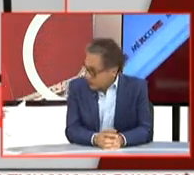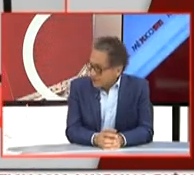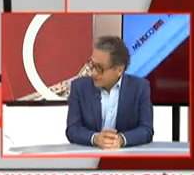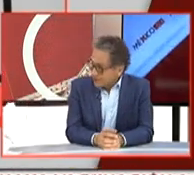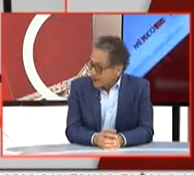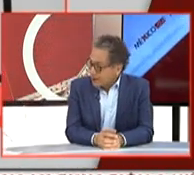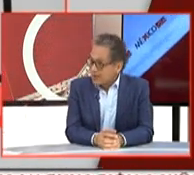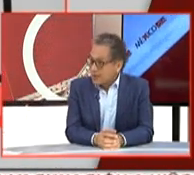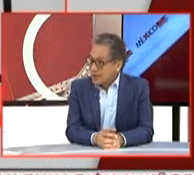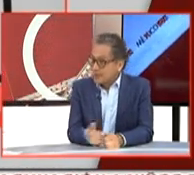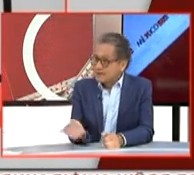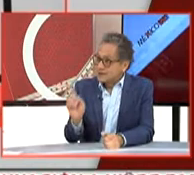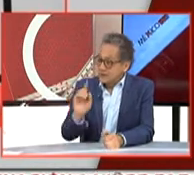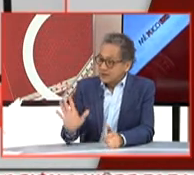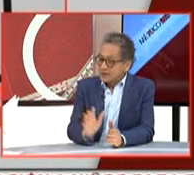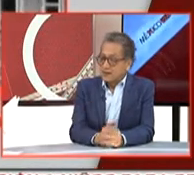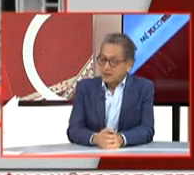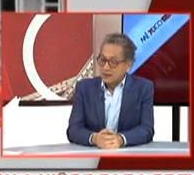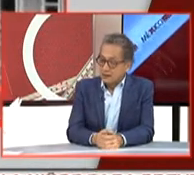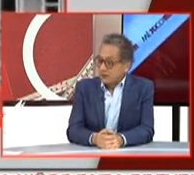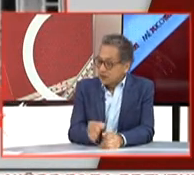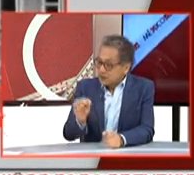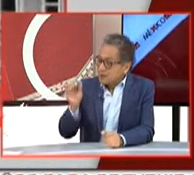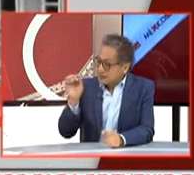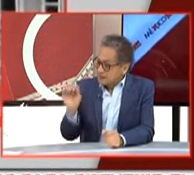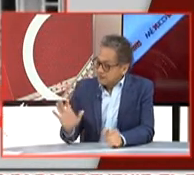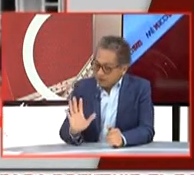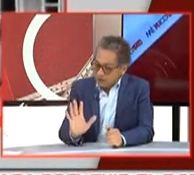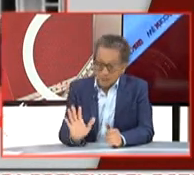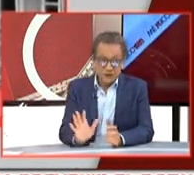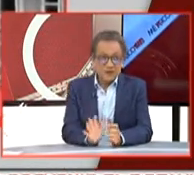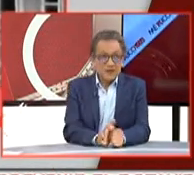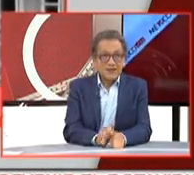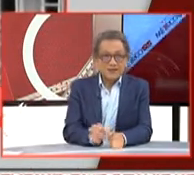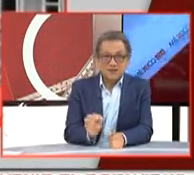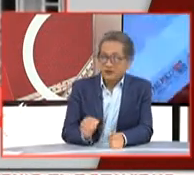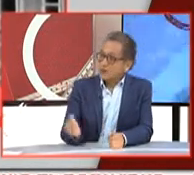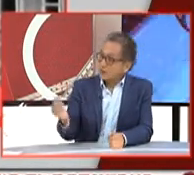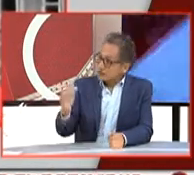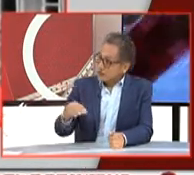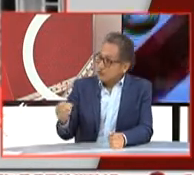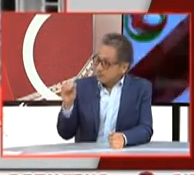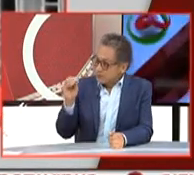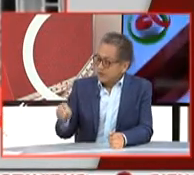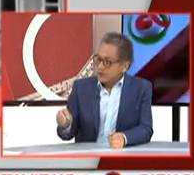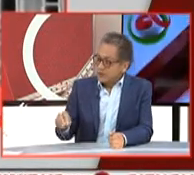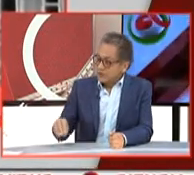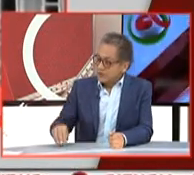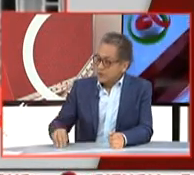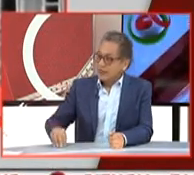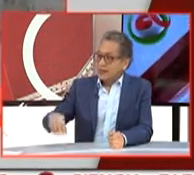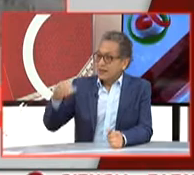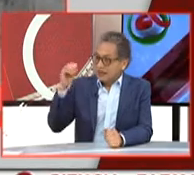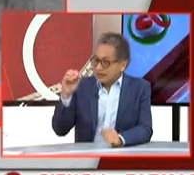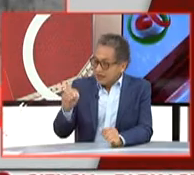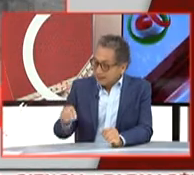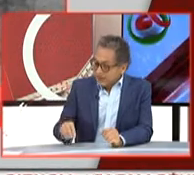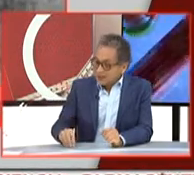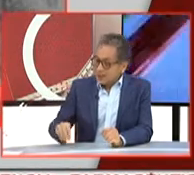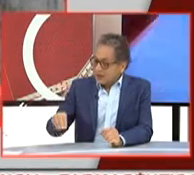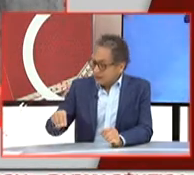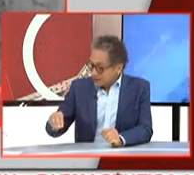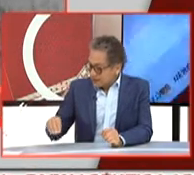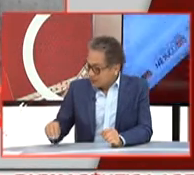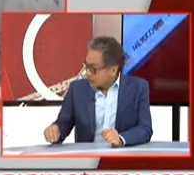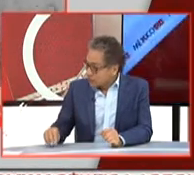otro idioma. Y le dice, y me dice, y note usted que le estoy incluyendo en mi comentario el